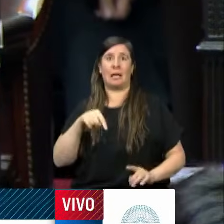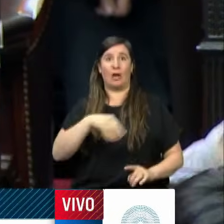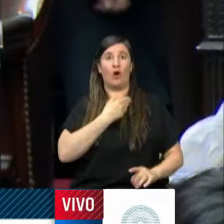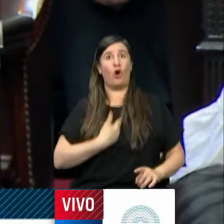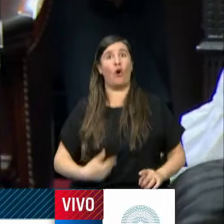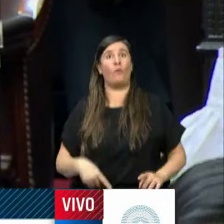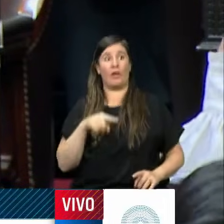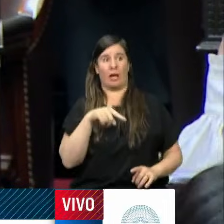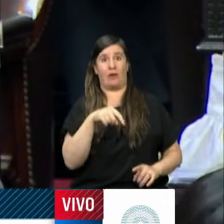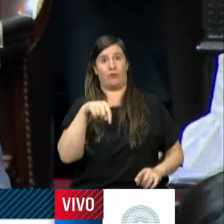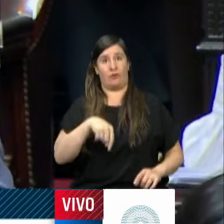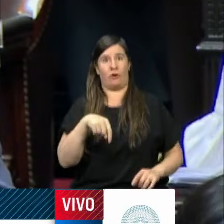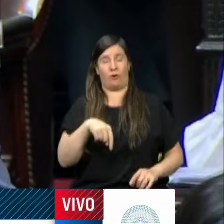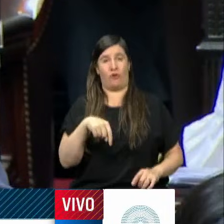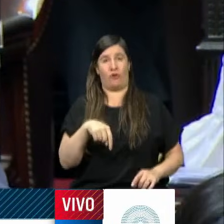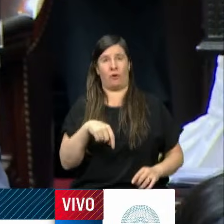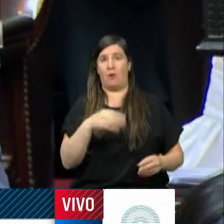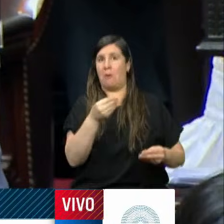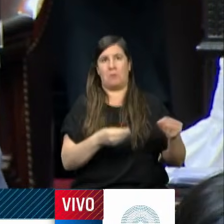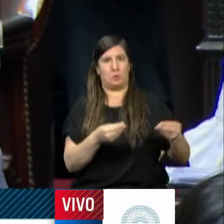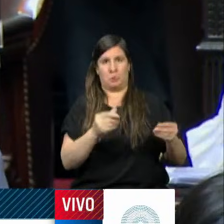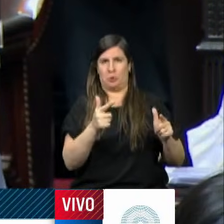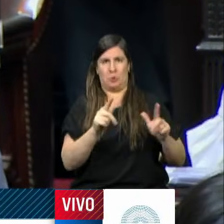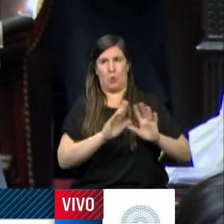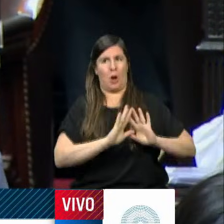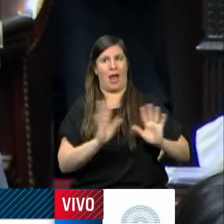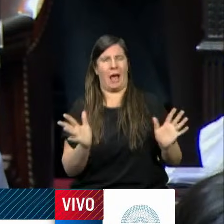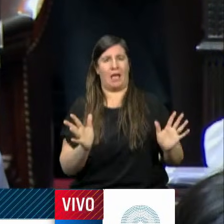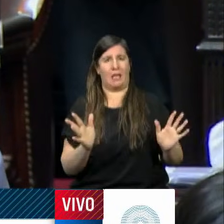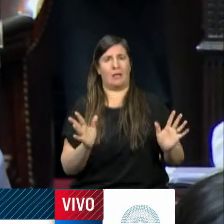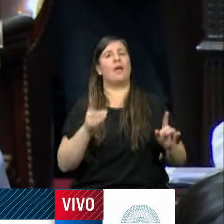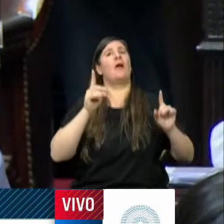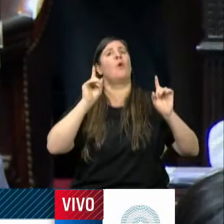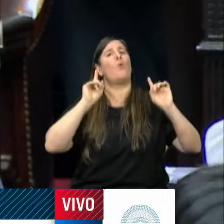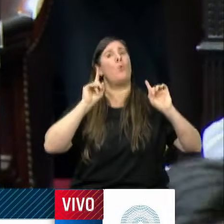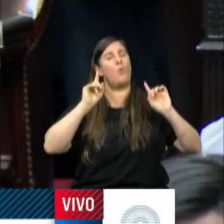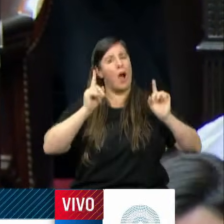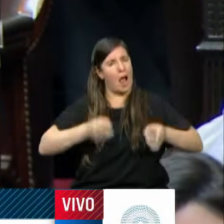sin presupuesto, logró